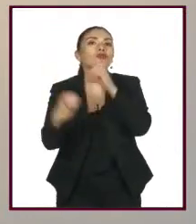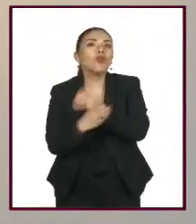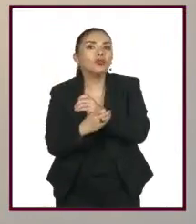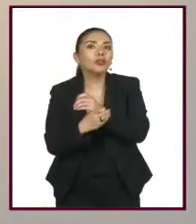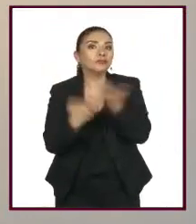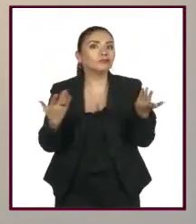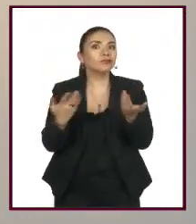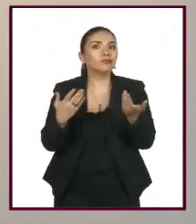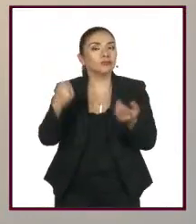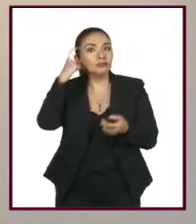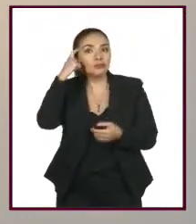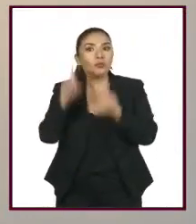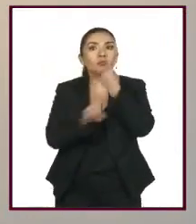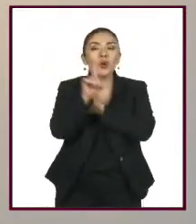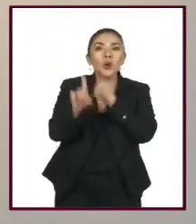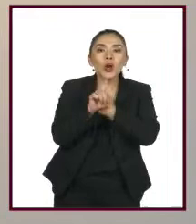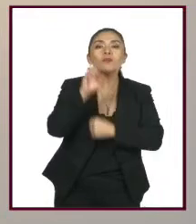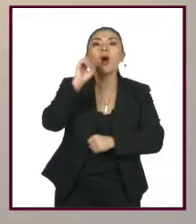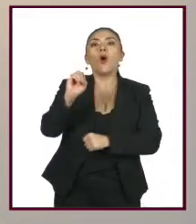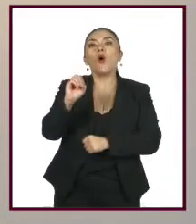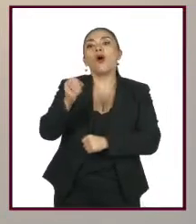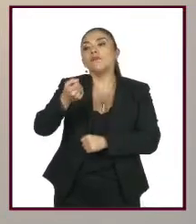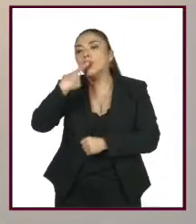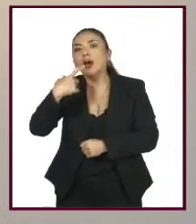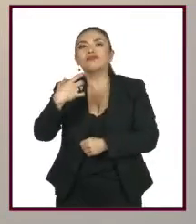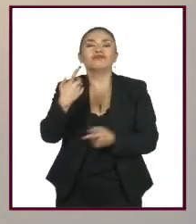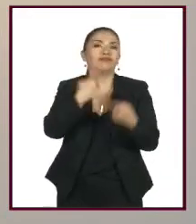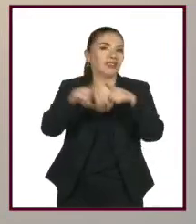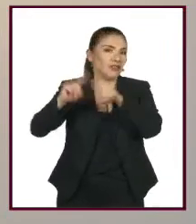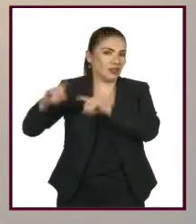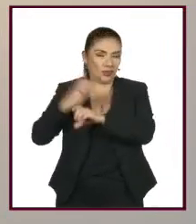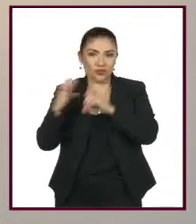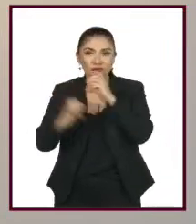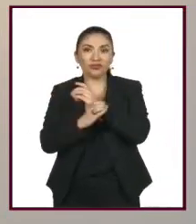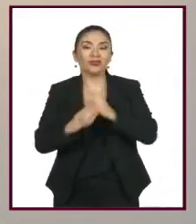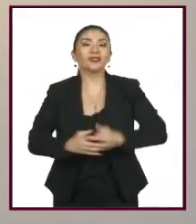cualquier padecimiento mental y de consumir alguna sustancia psicoactiva.